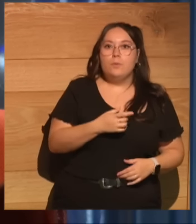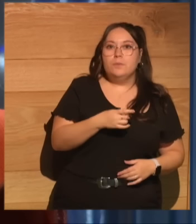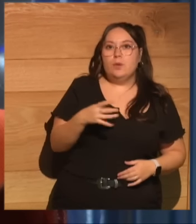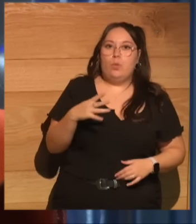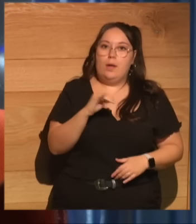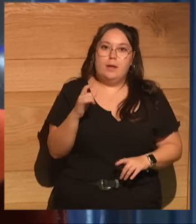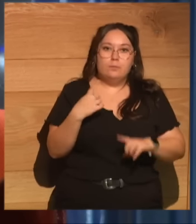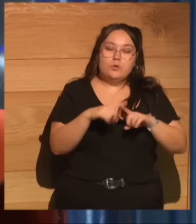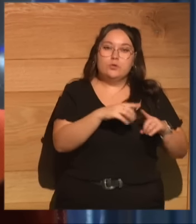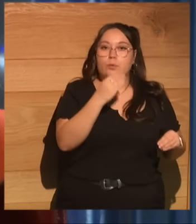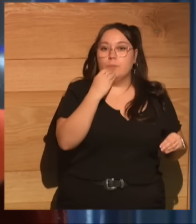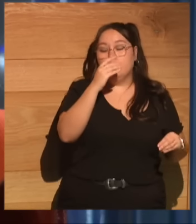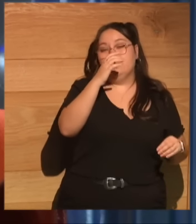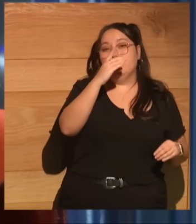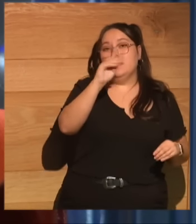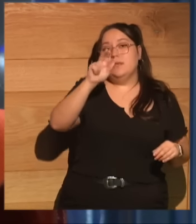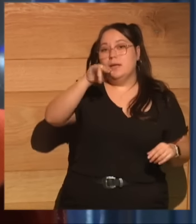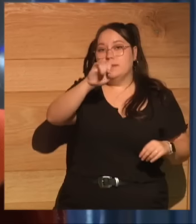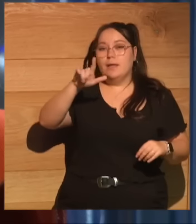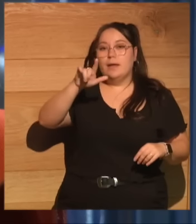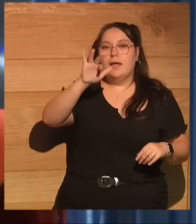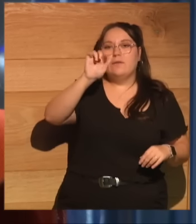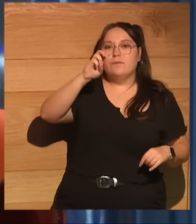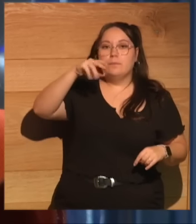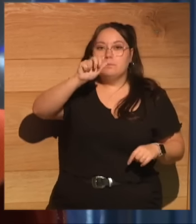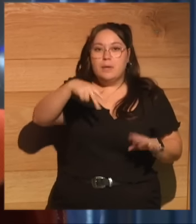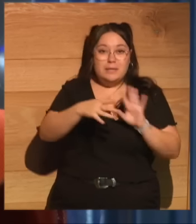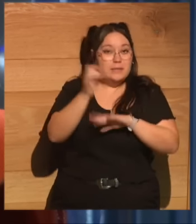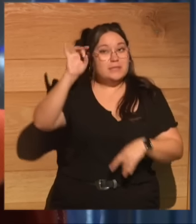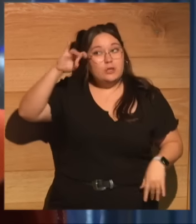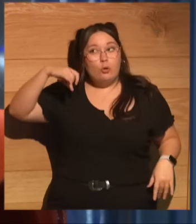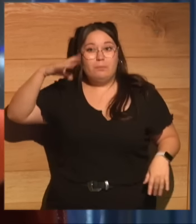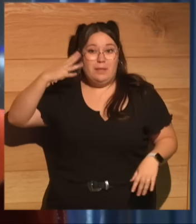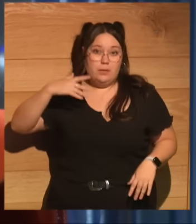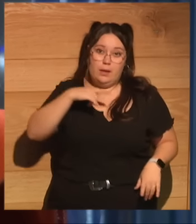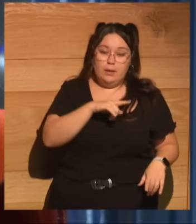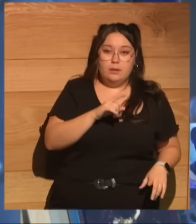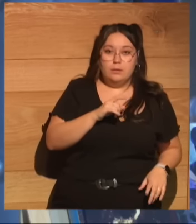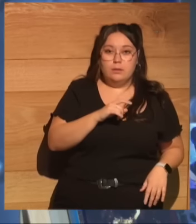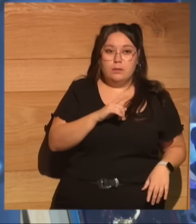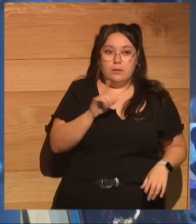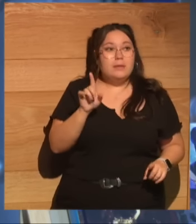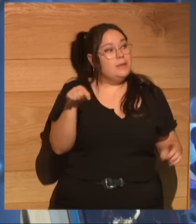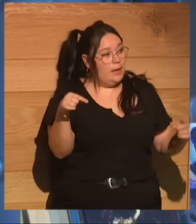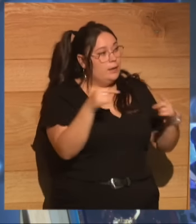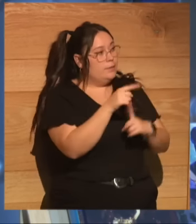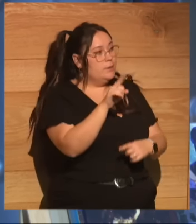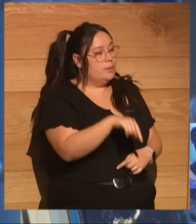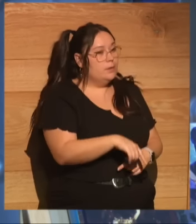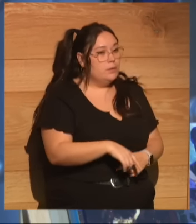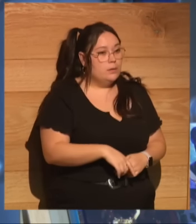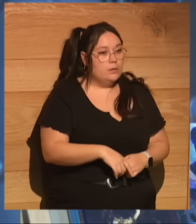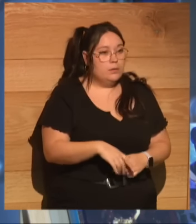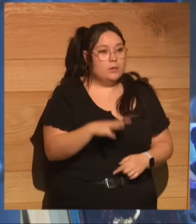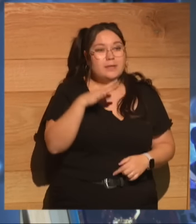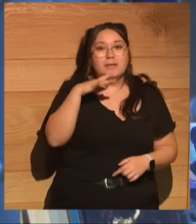a Tim Burton le debemos muchas cosas, entre ellas a Danny Elfman, porque es que a Danny Elfman se lo inventa, entre comillas, él, ¿no? Y al revés. No sé quién se